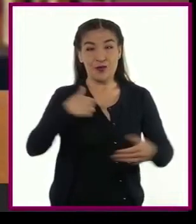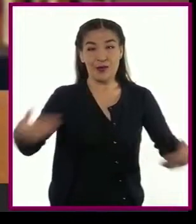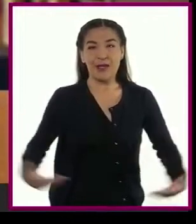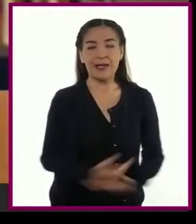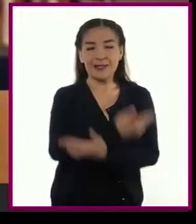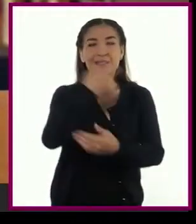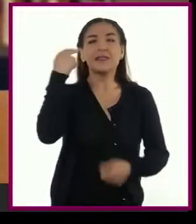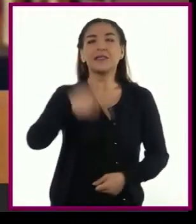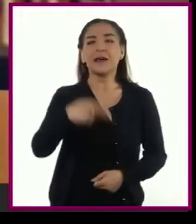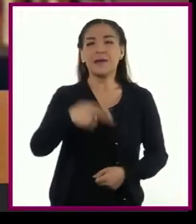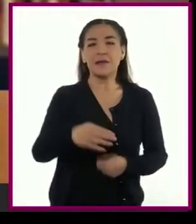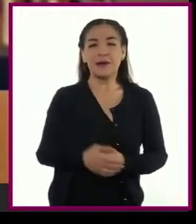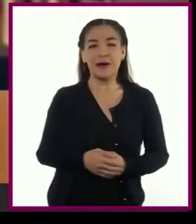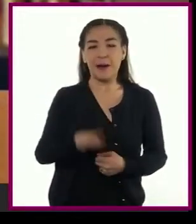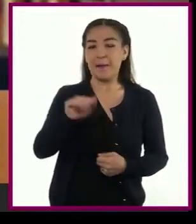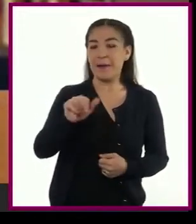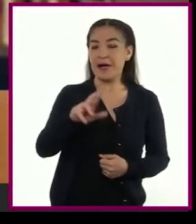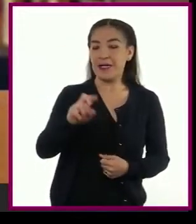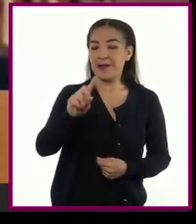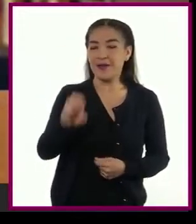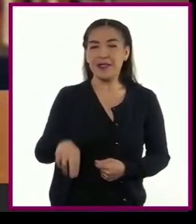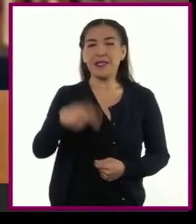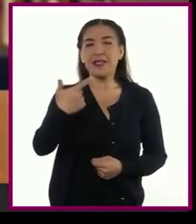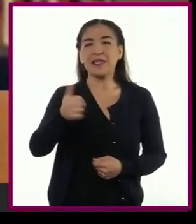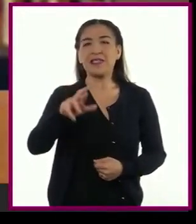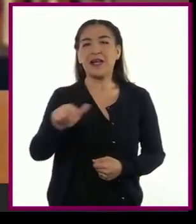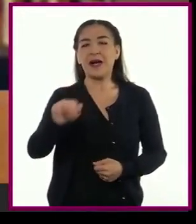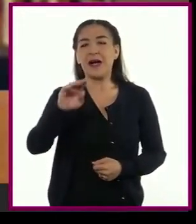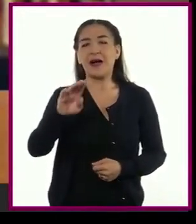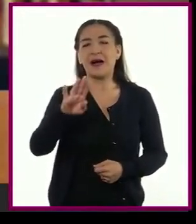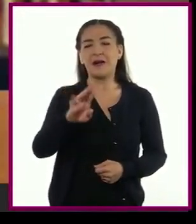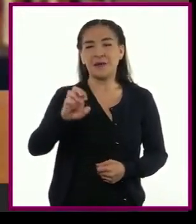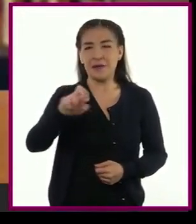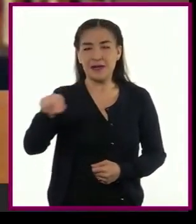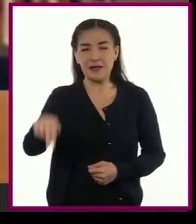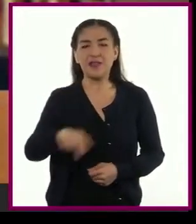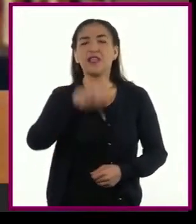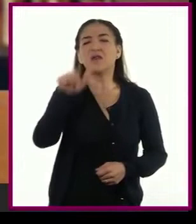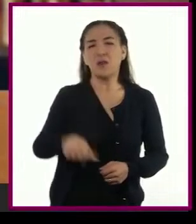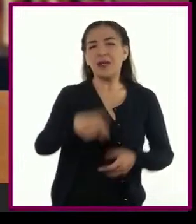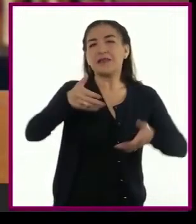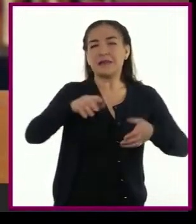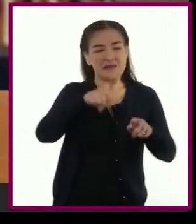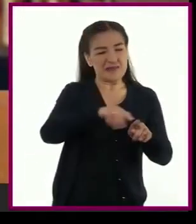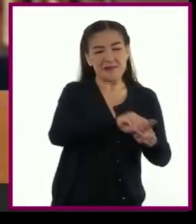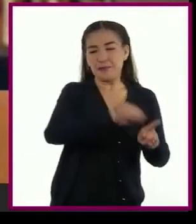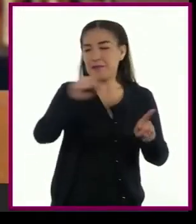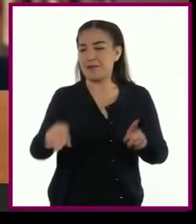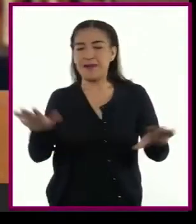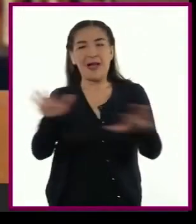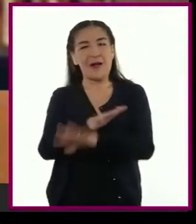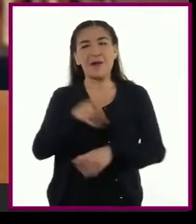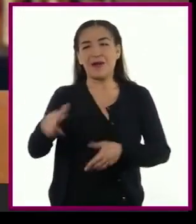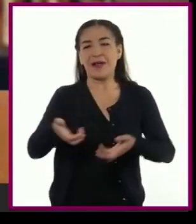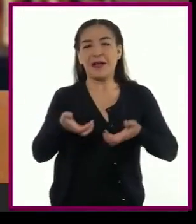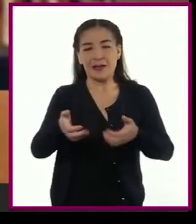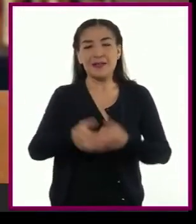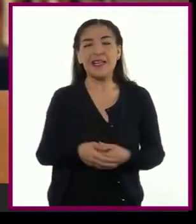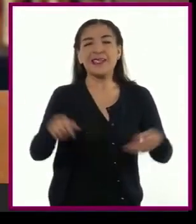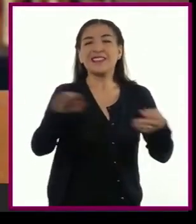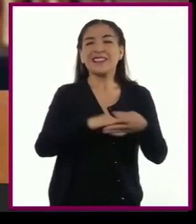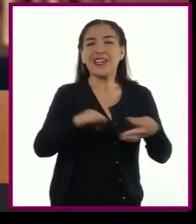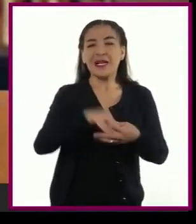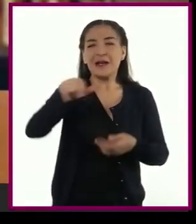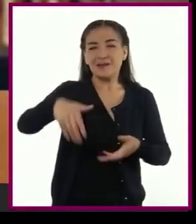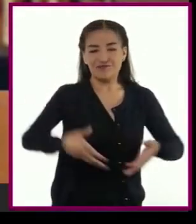se llamaba Baden-Graven, aunque después nos cambiamos a la calle de Baden-Grastes, cerca del canal